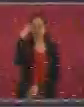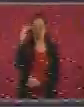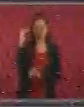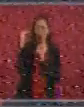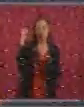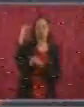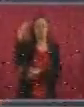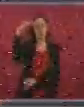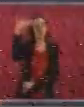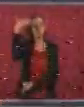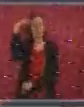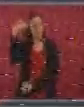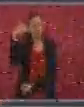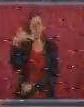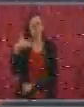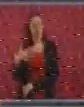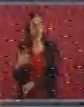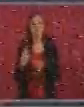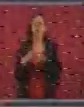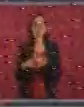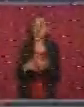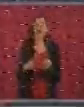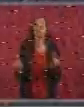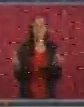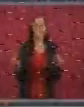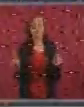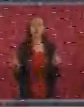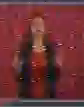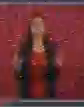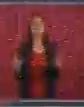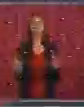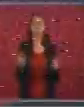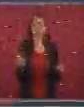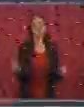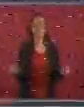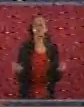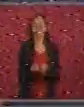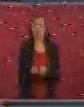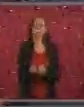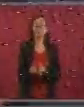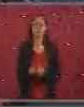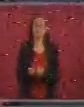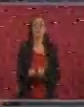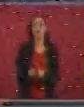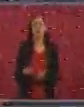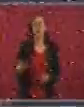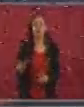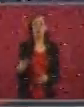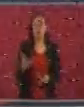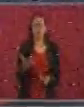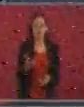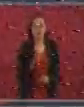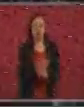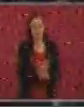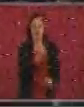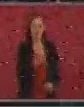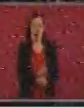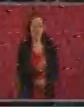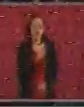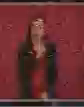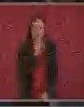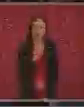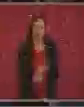política, pero también no hay que perder de vista el polarizar aún más a la sociedad mexicana.